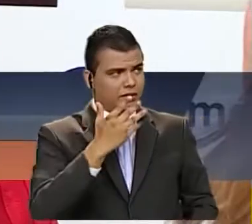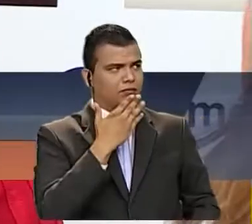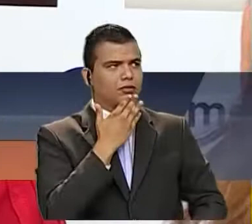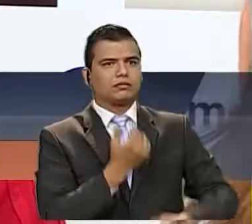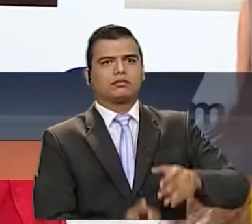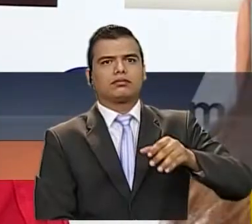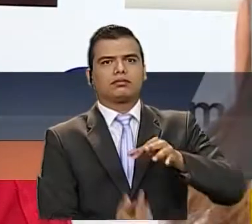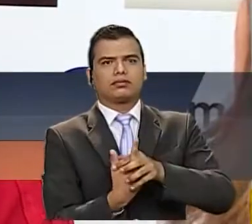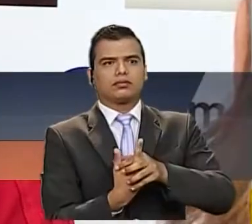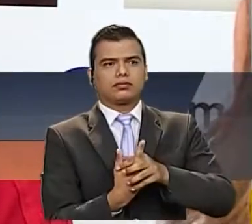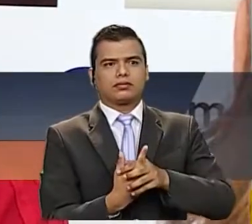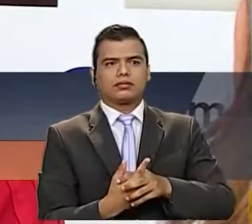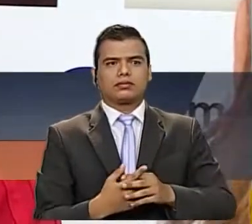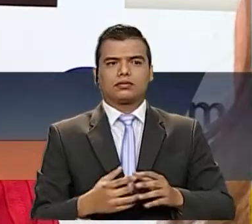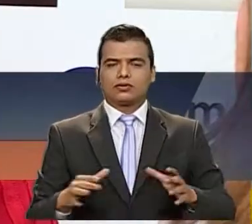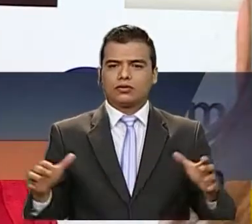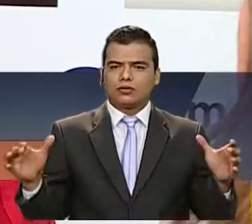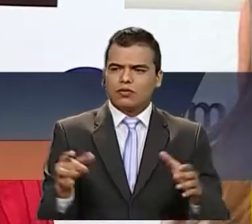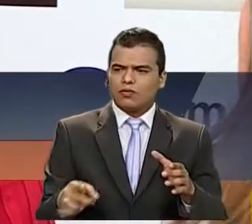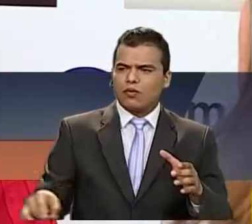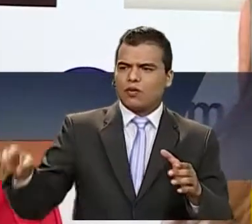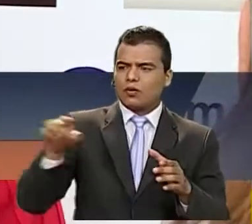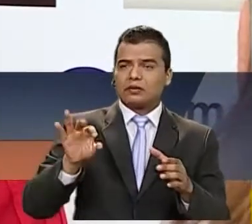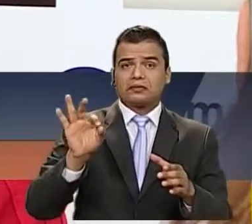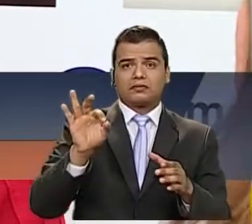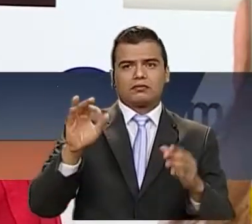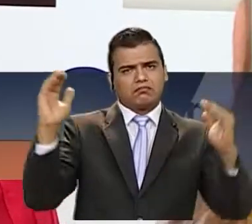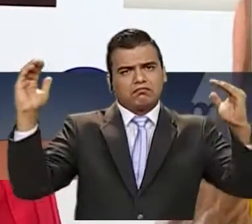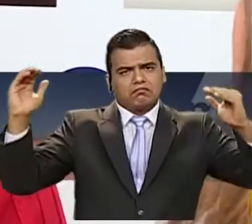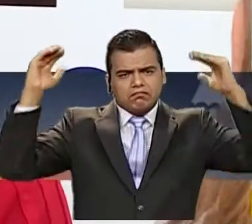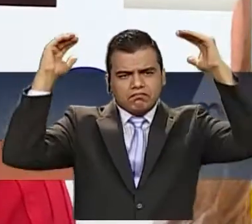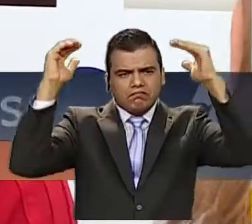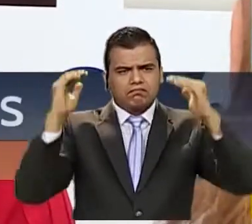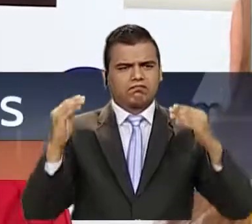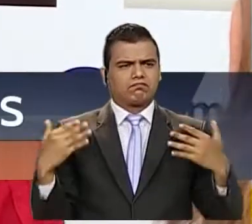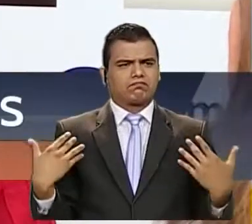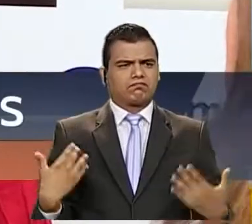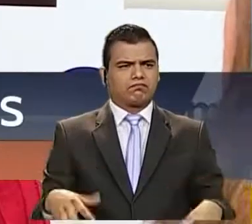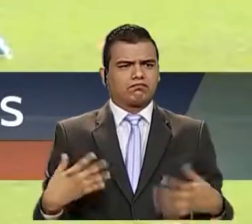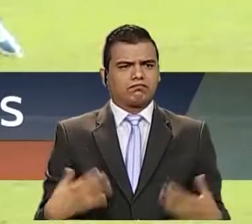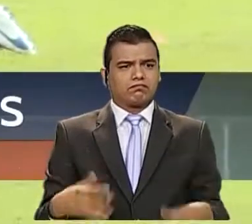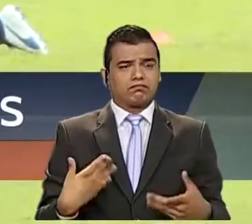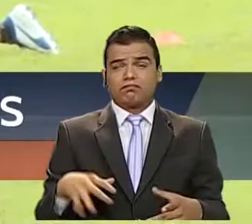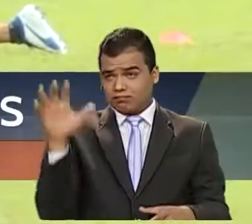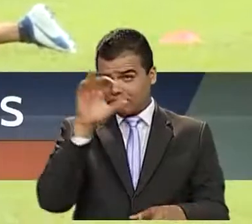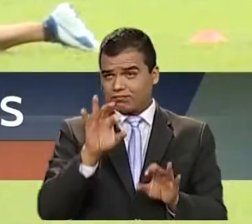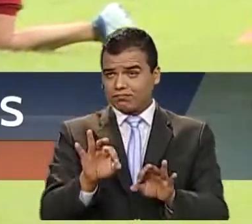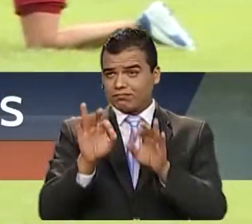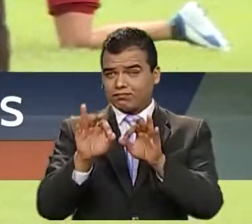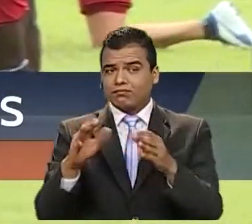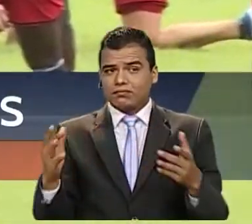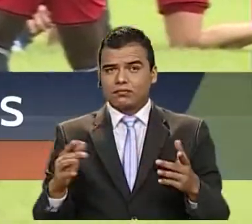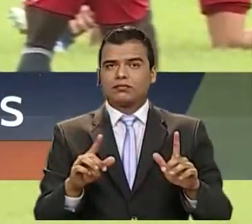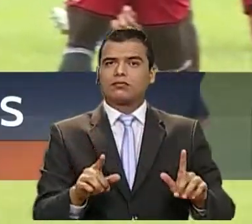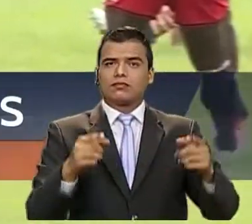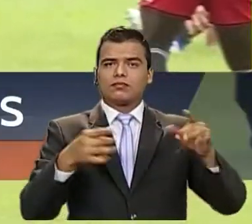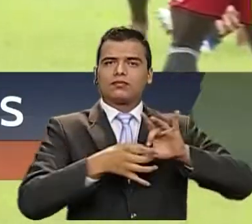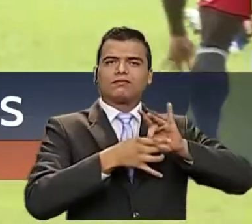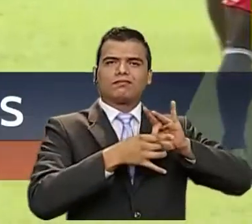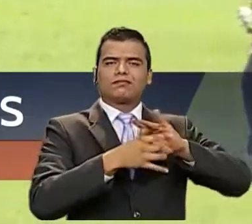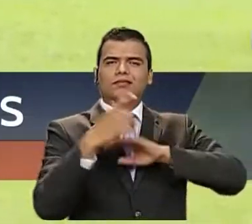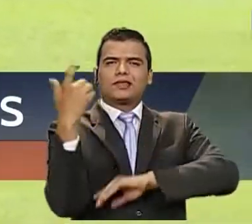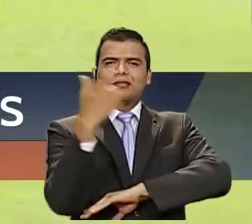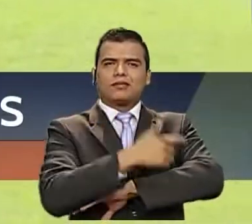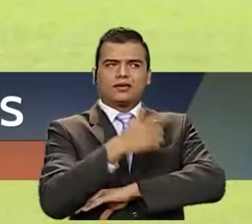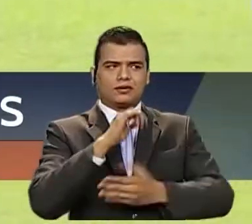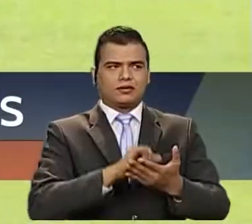partida porque tenemos jugadores de bastante jerarquía y pues tenemos las mismas ganas con las que empezamos. De su rival, Alianza Petrolera,